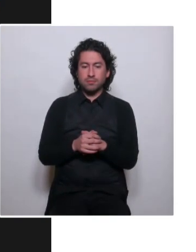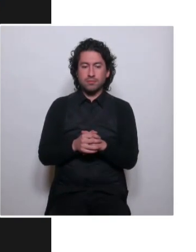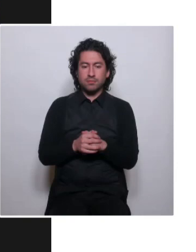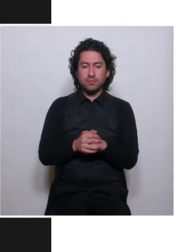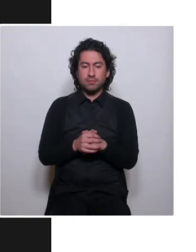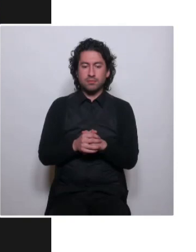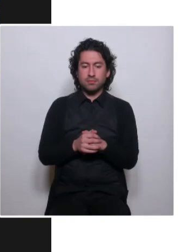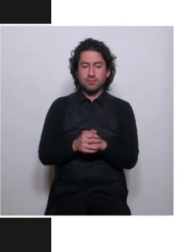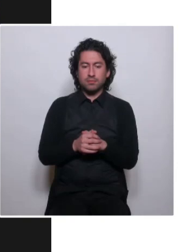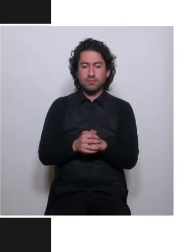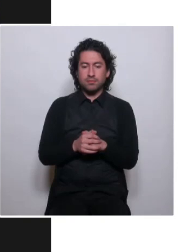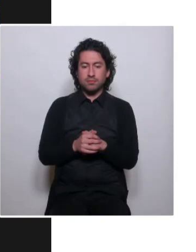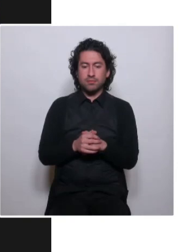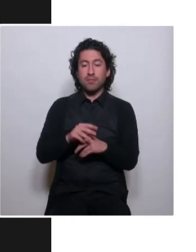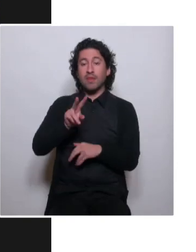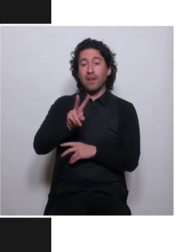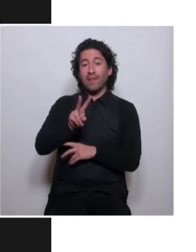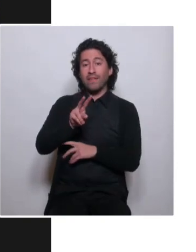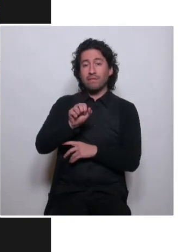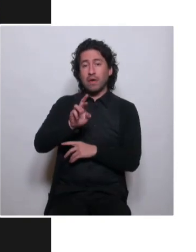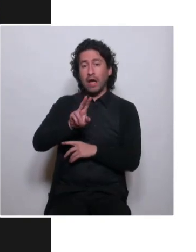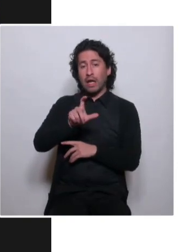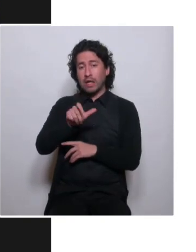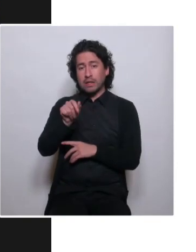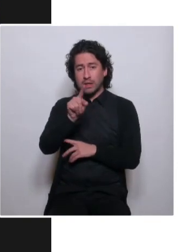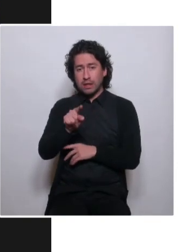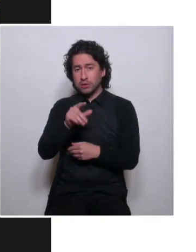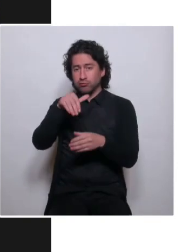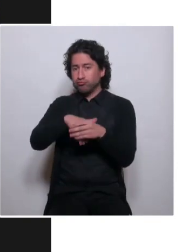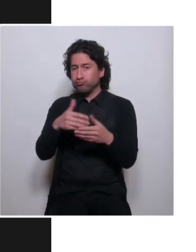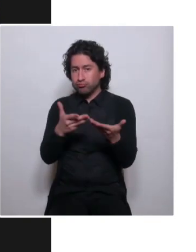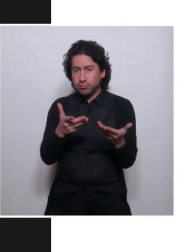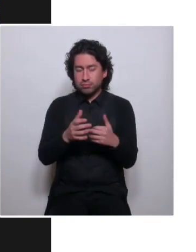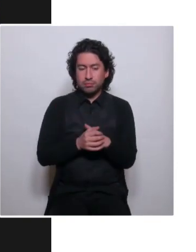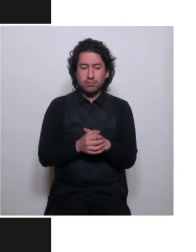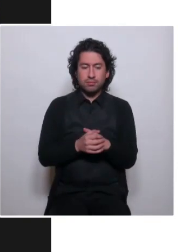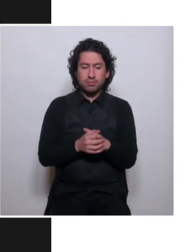secretario. Convencional Margarita Vargas, ¿cómo vota?